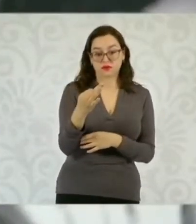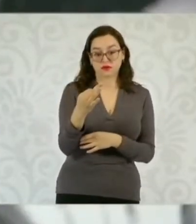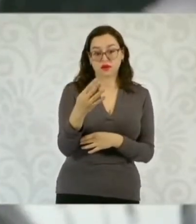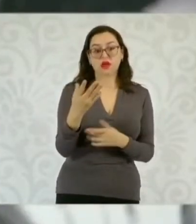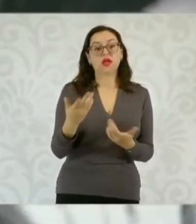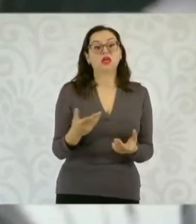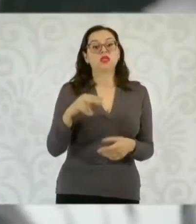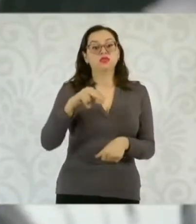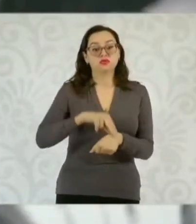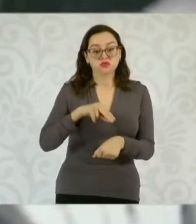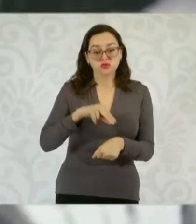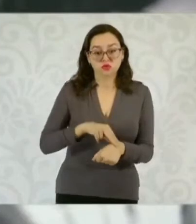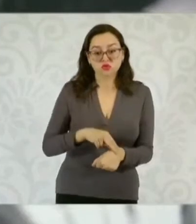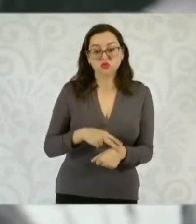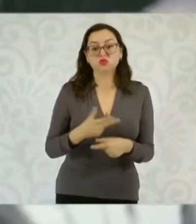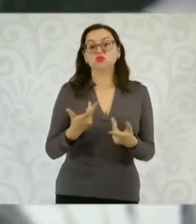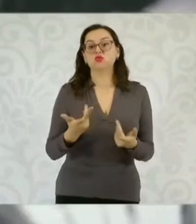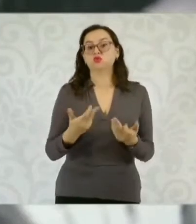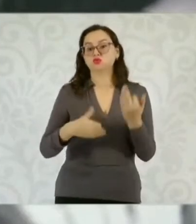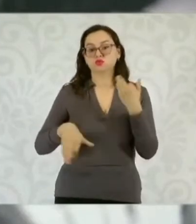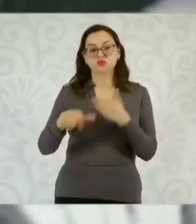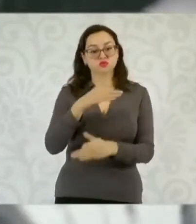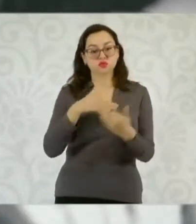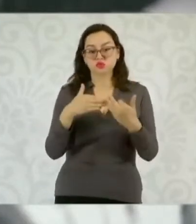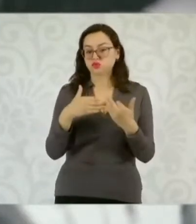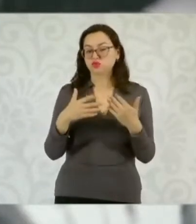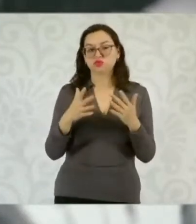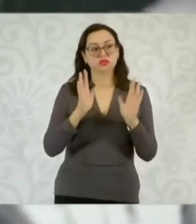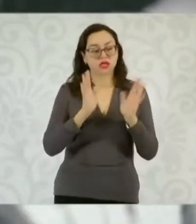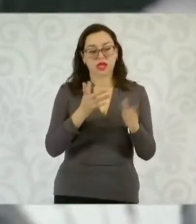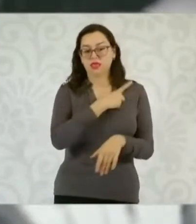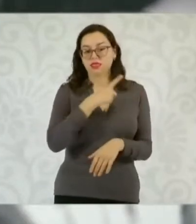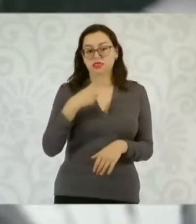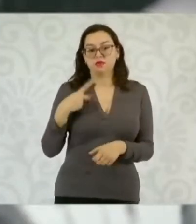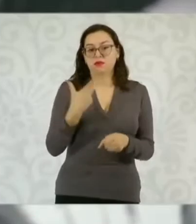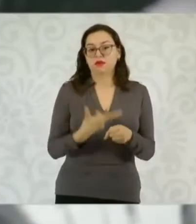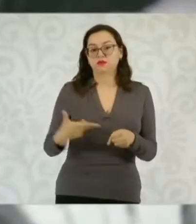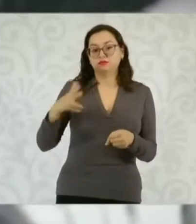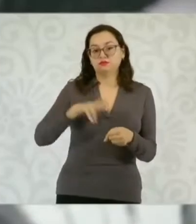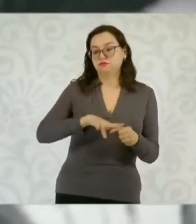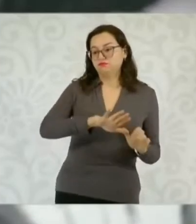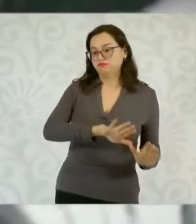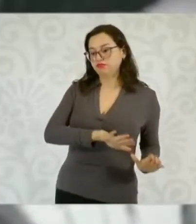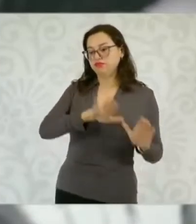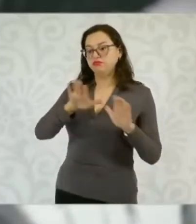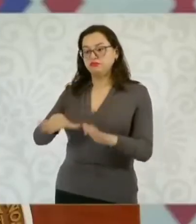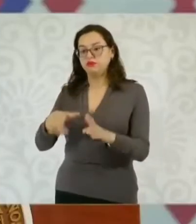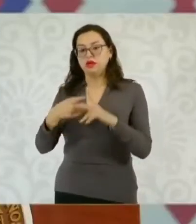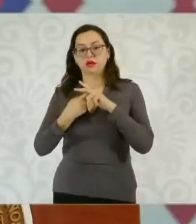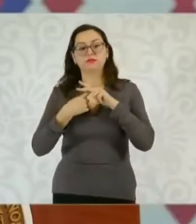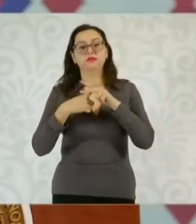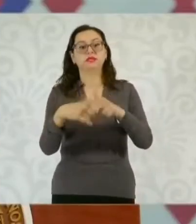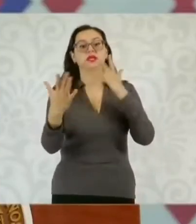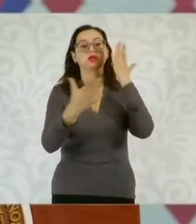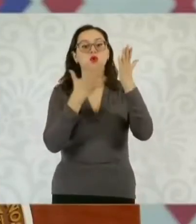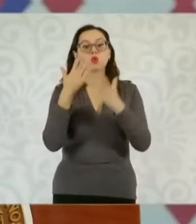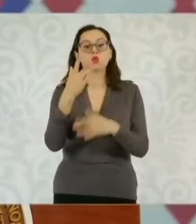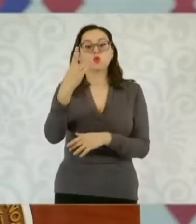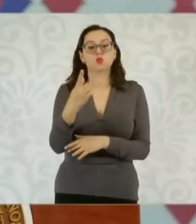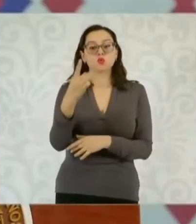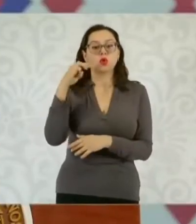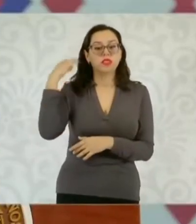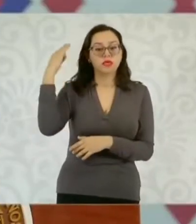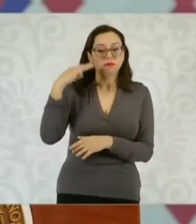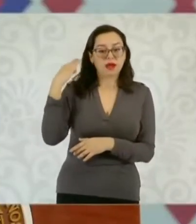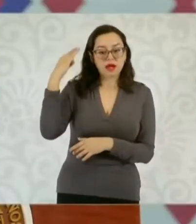de médicos especialistas a cada una de las unidades que le toca, con el objetivo que inicien el ciclo académico este 1 de marzo. Es decir, este 1 de